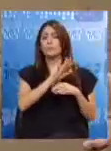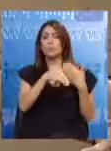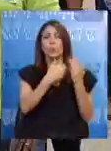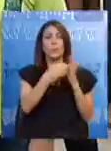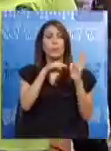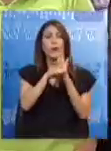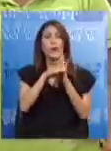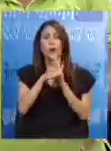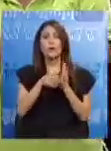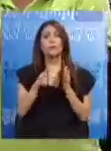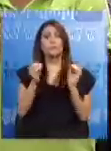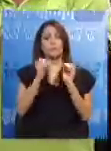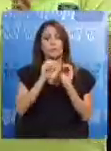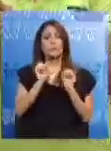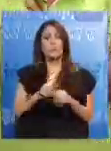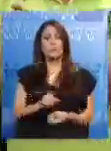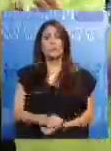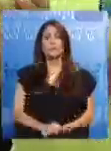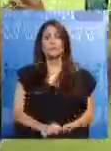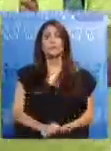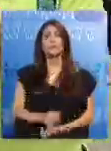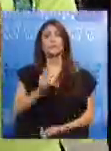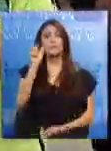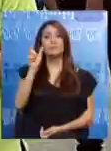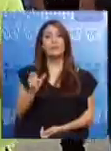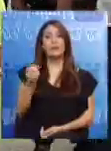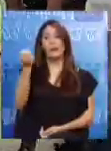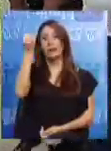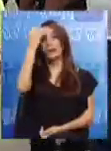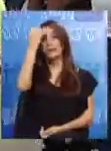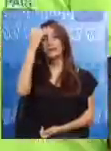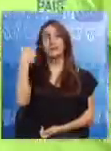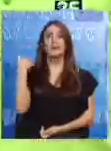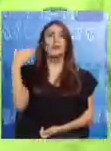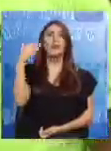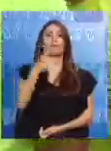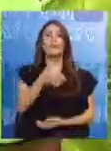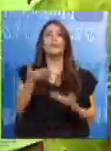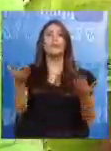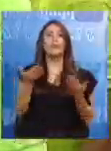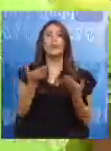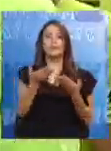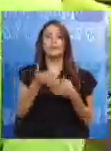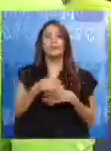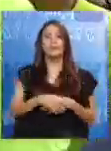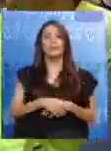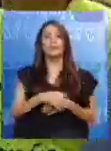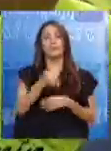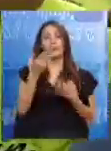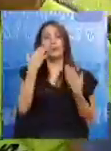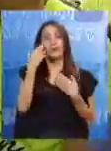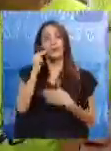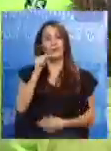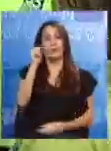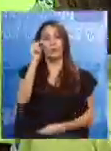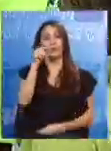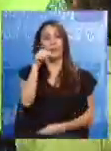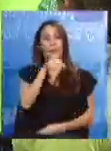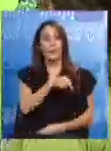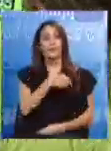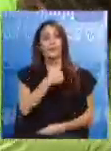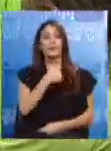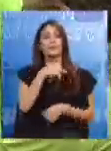dígame otro. Luego el candidato a la vicepresidencia de la República, Jorge Glas, llegó hasta el sector de La Ladrillera, en el norte de Guayaquil, donde cumplió